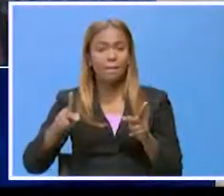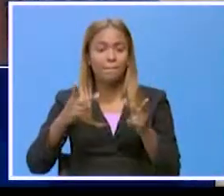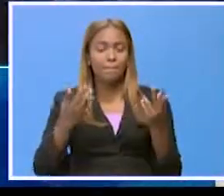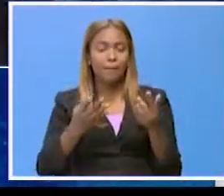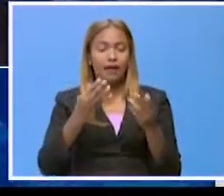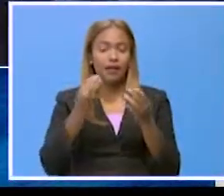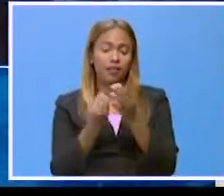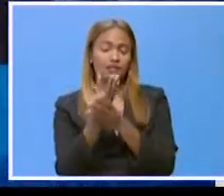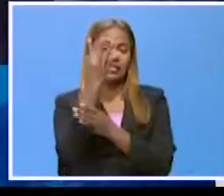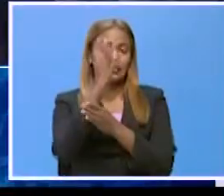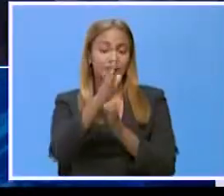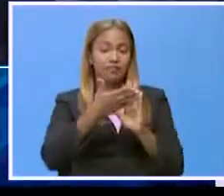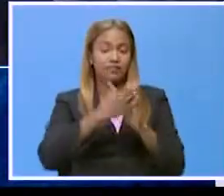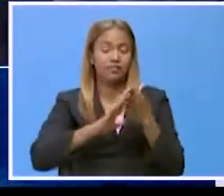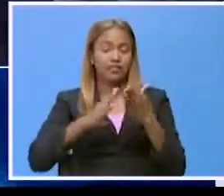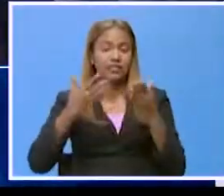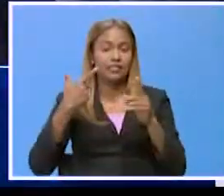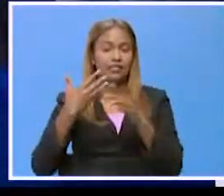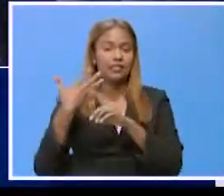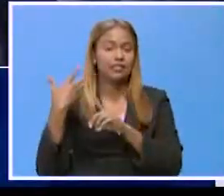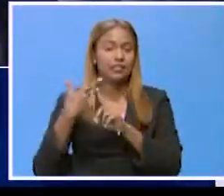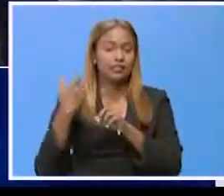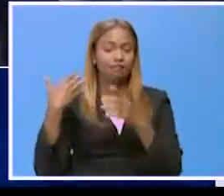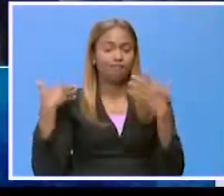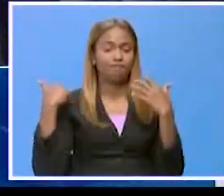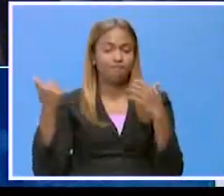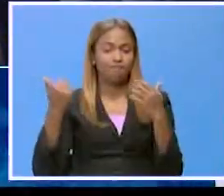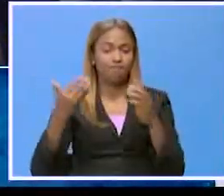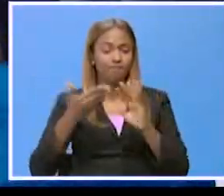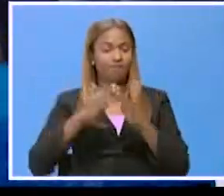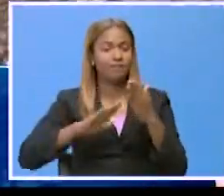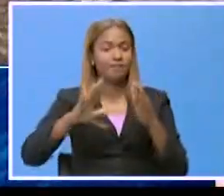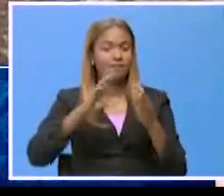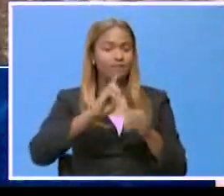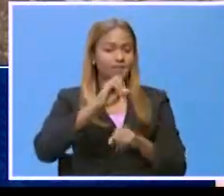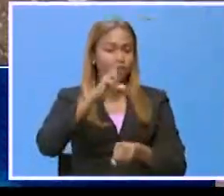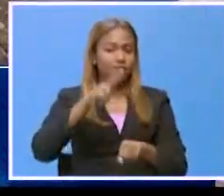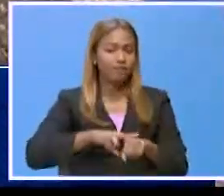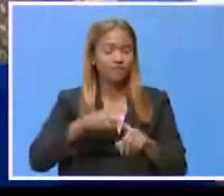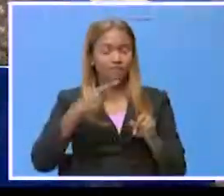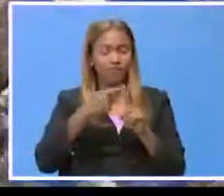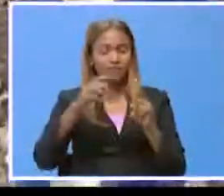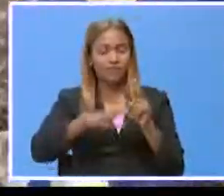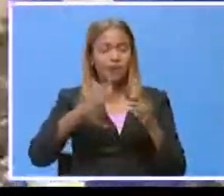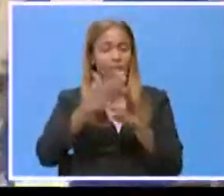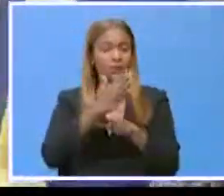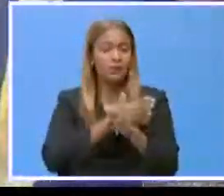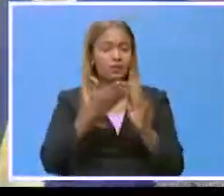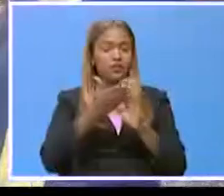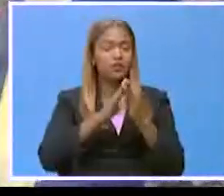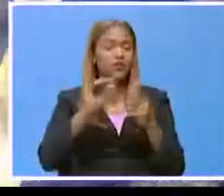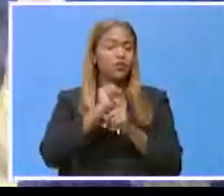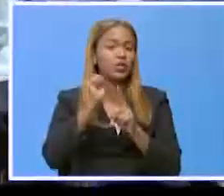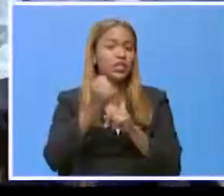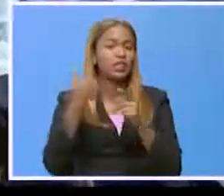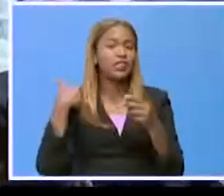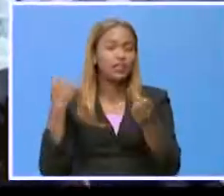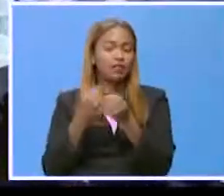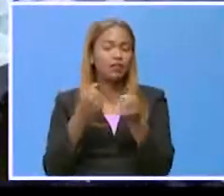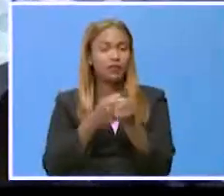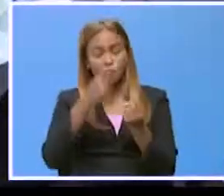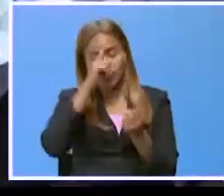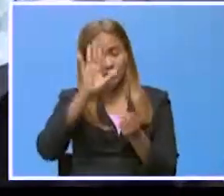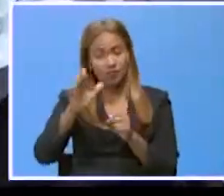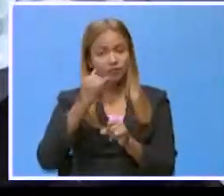siempre a tu ciudad de la alcaldía del distrito nacional acto que se realizó en el sector mejoramiento social y que cuenta con el apoyo de